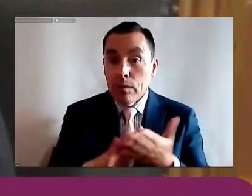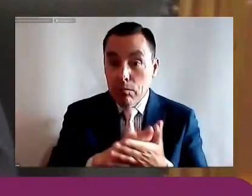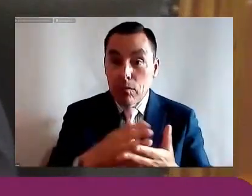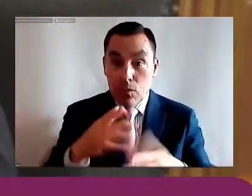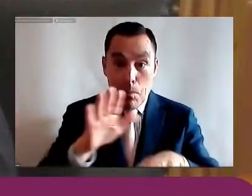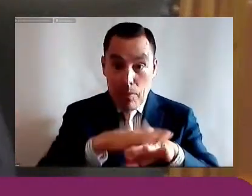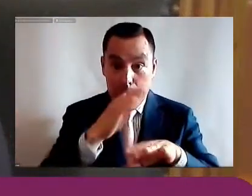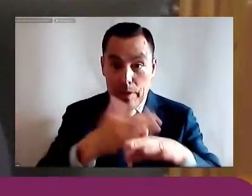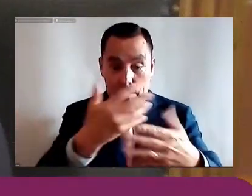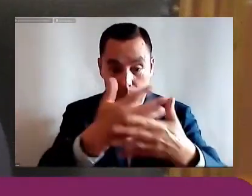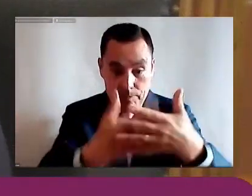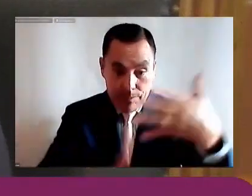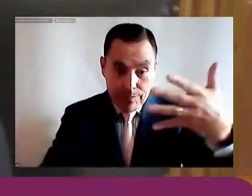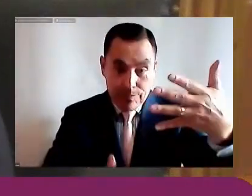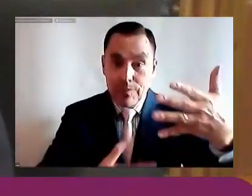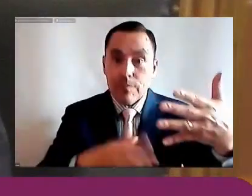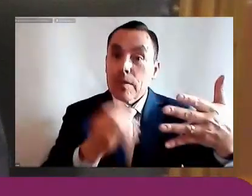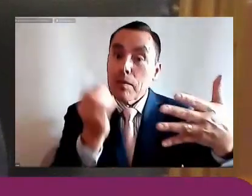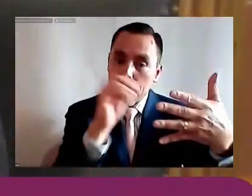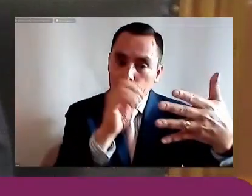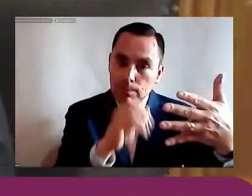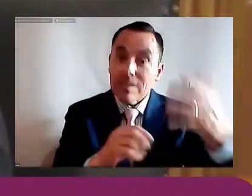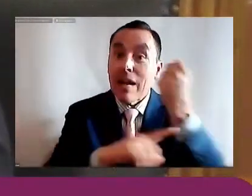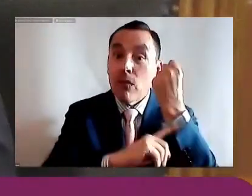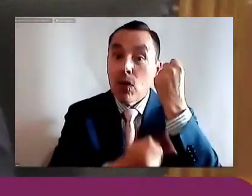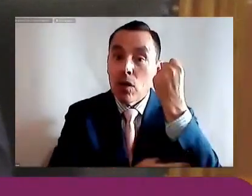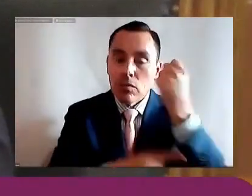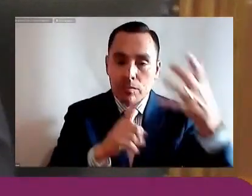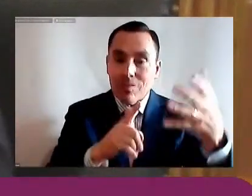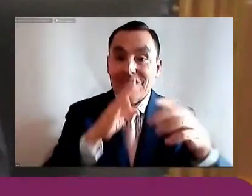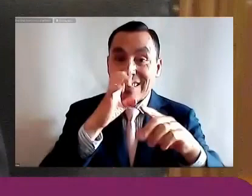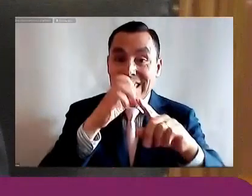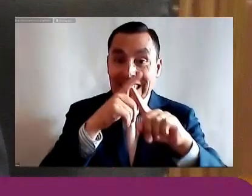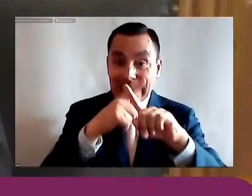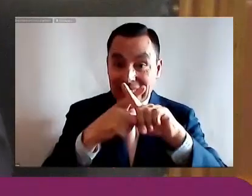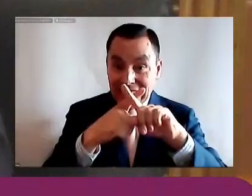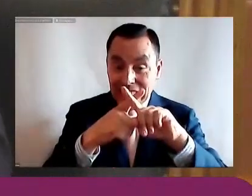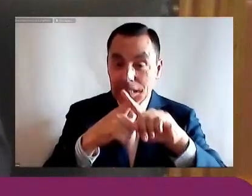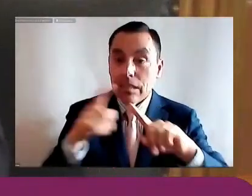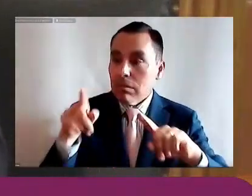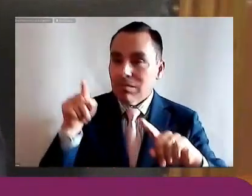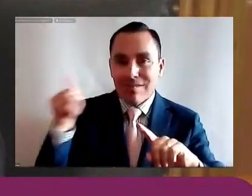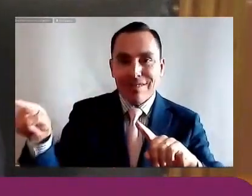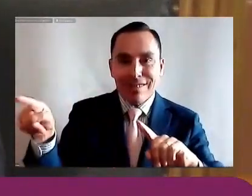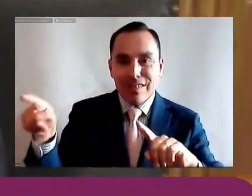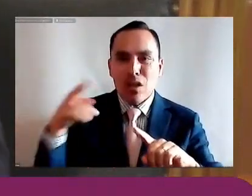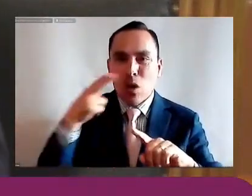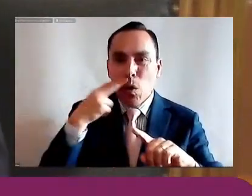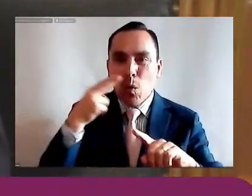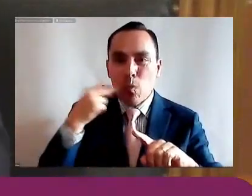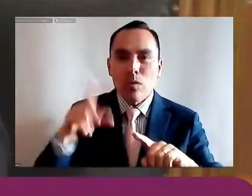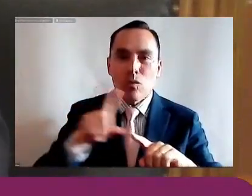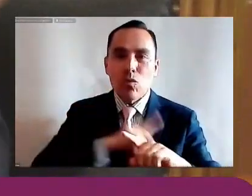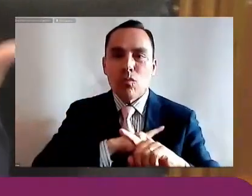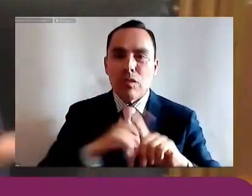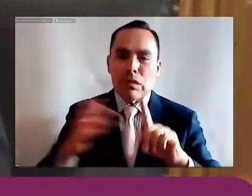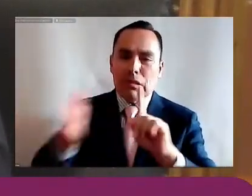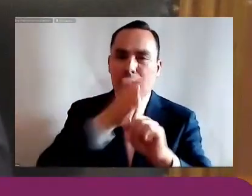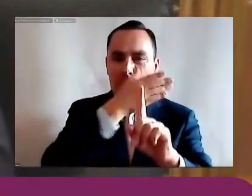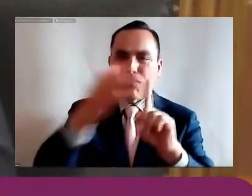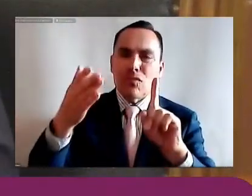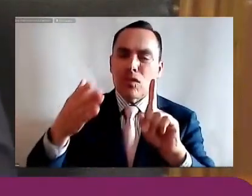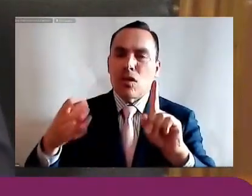ex cónyuge por haber ejercido en vida violencia física o